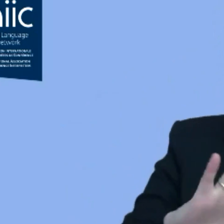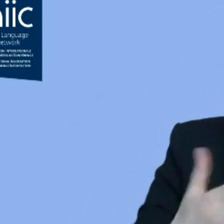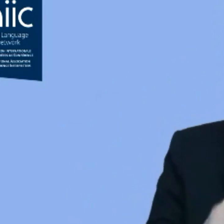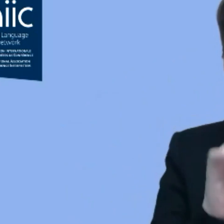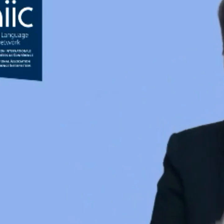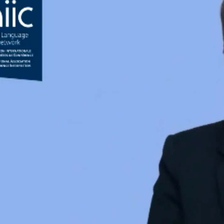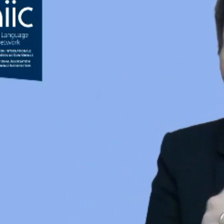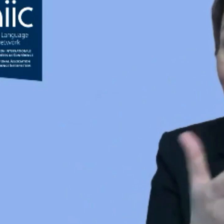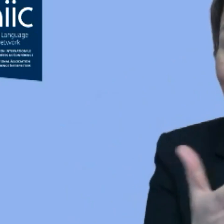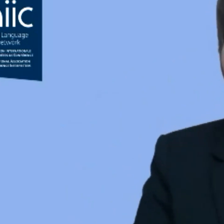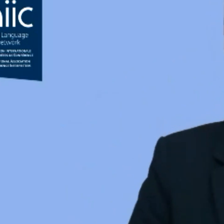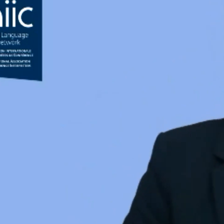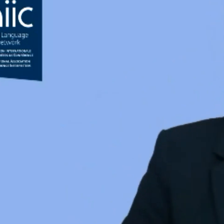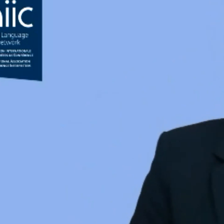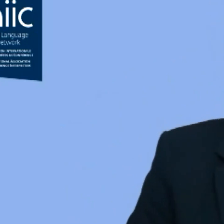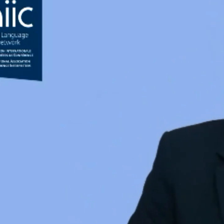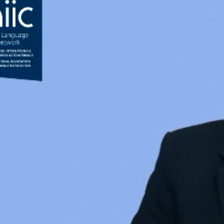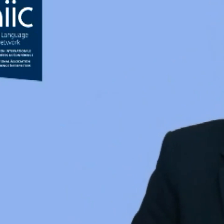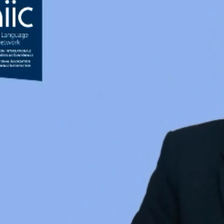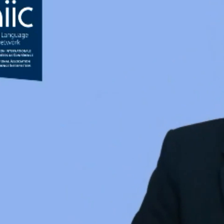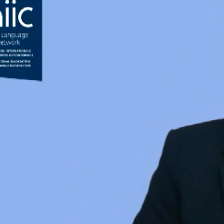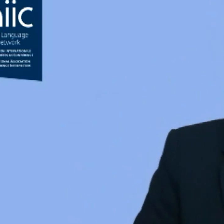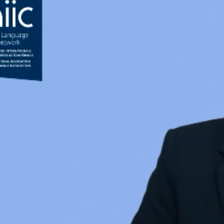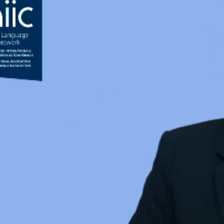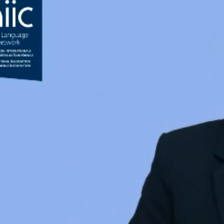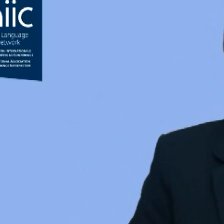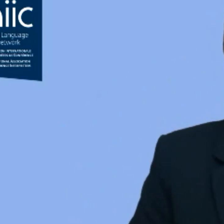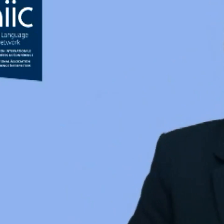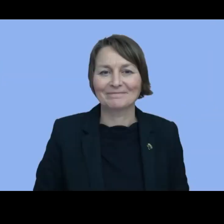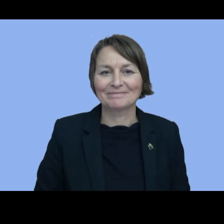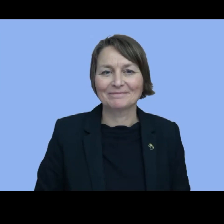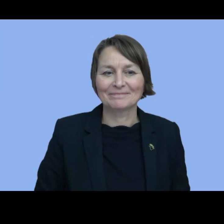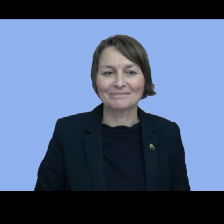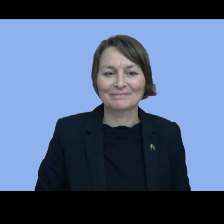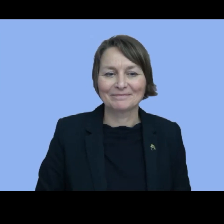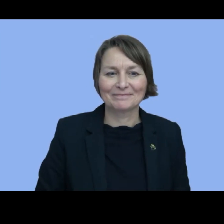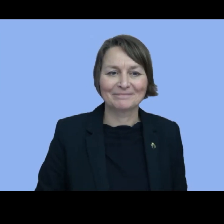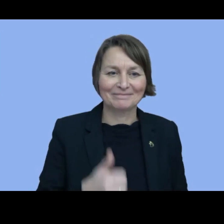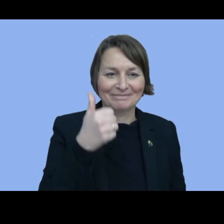pedir fondos a la Comisión Europea para poderlo hacer. Entonces, Kathy.